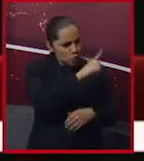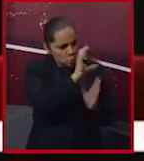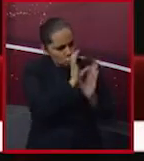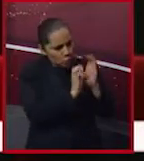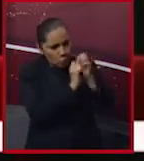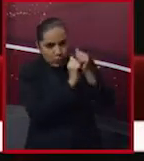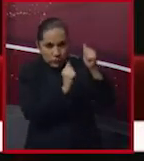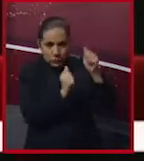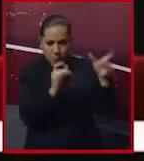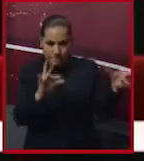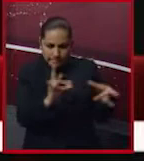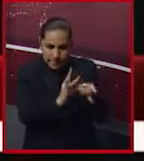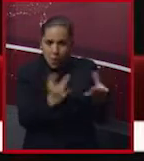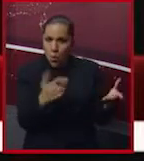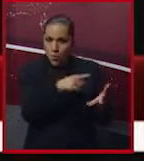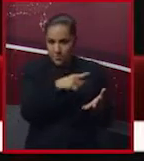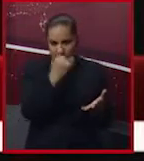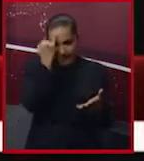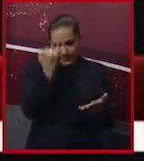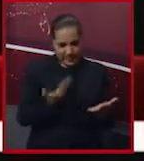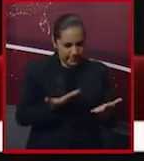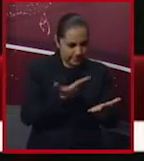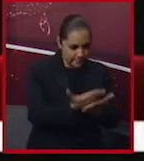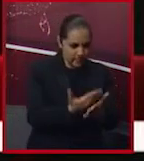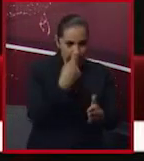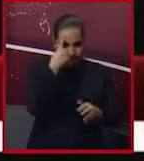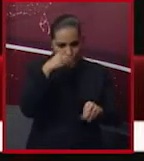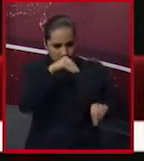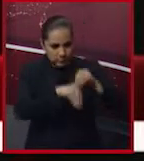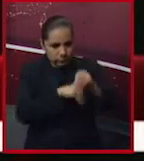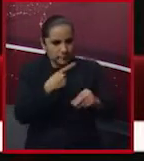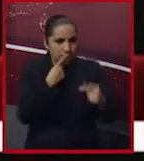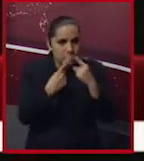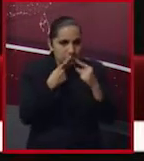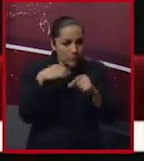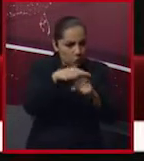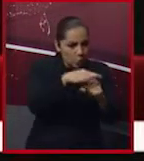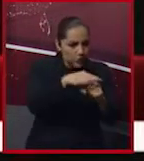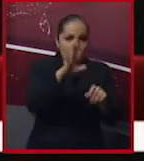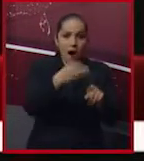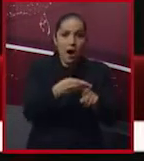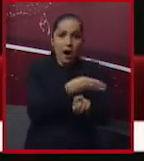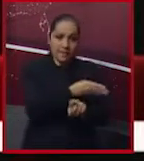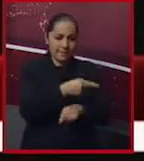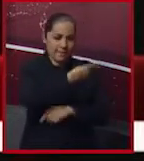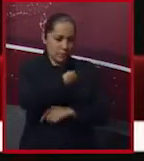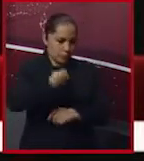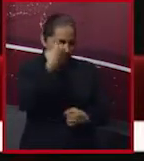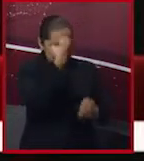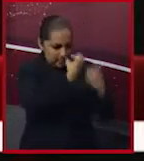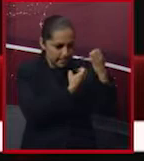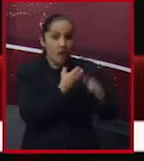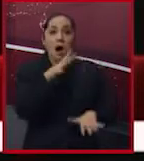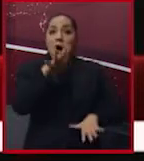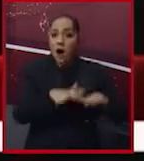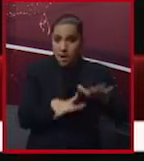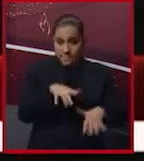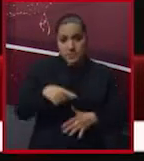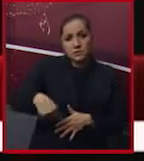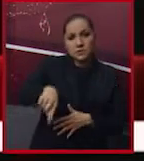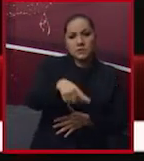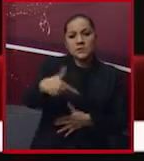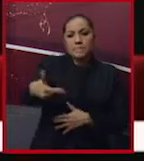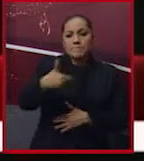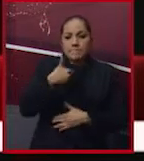legalidad de las iniciativas que están por dictaminar. E incluso nos piden también estudios que se han hecho